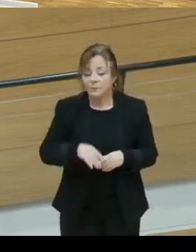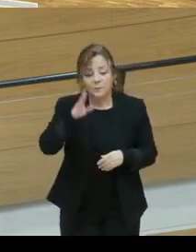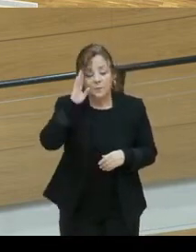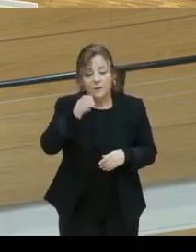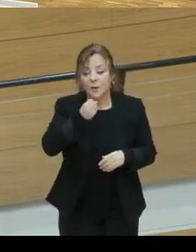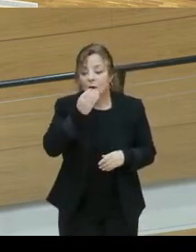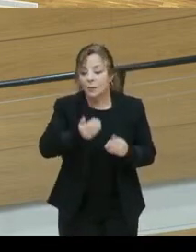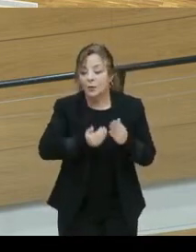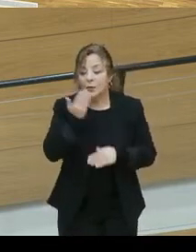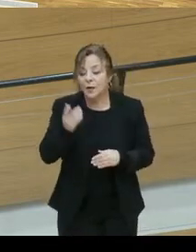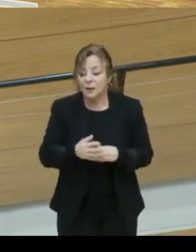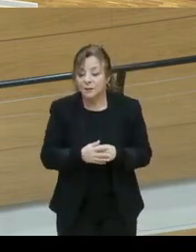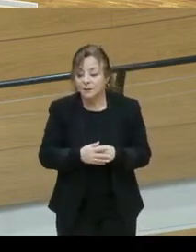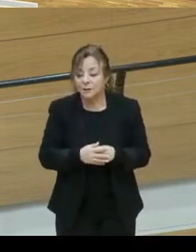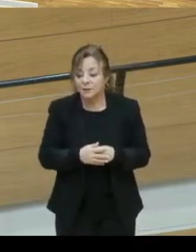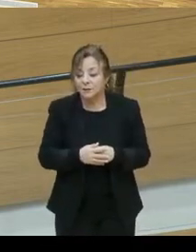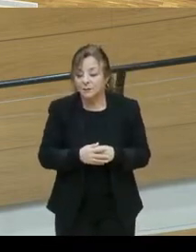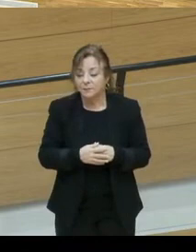Días.